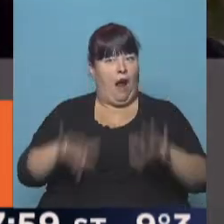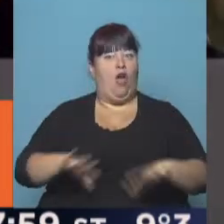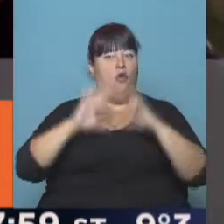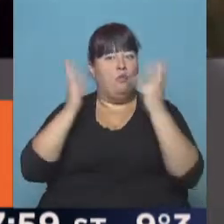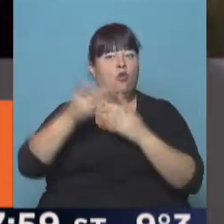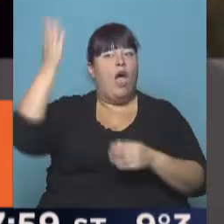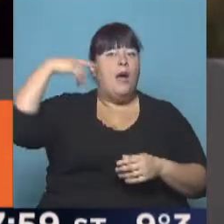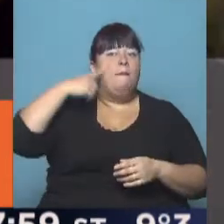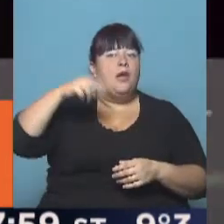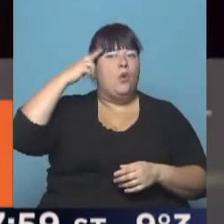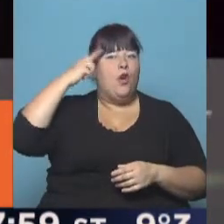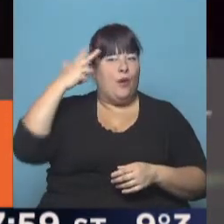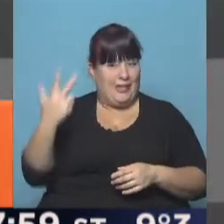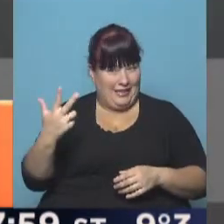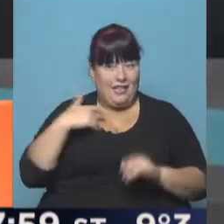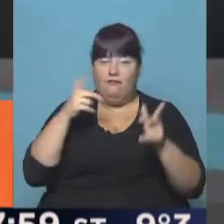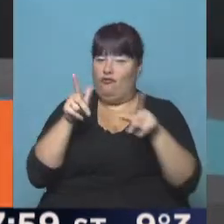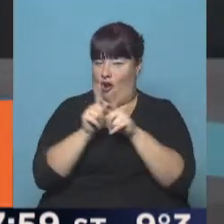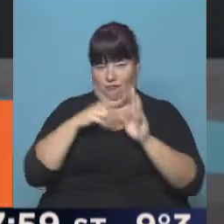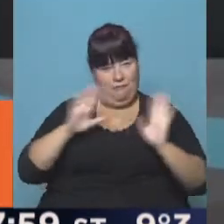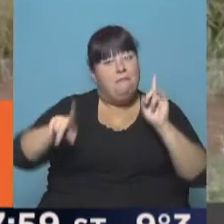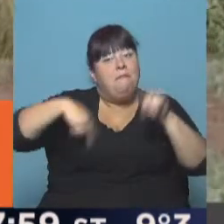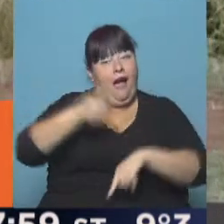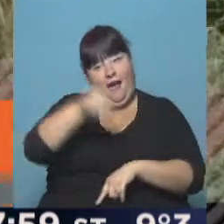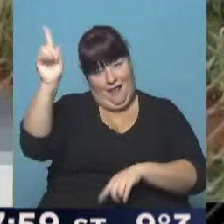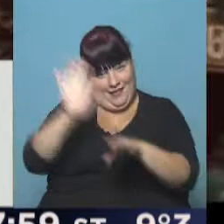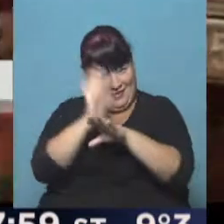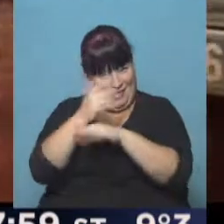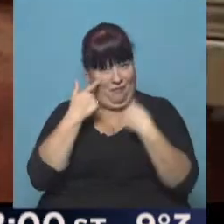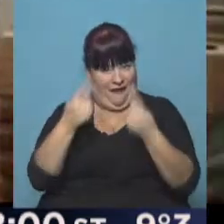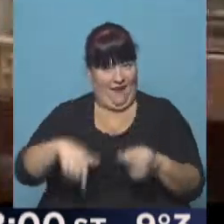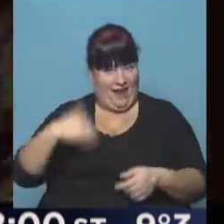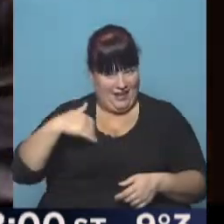en 1993. No les cuento más. A partir de mañana se podrá ver en los